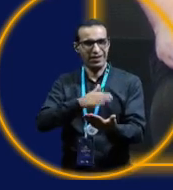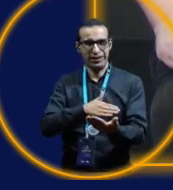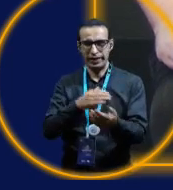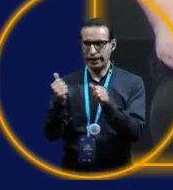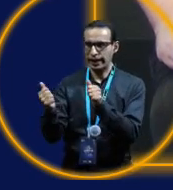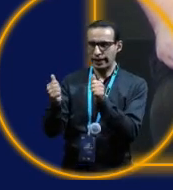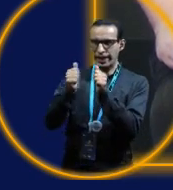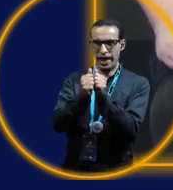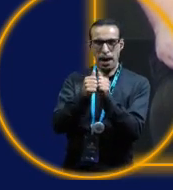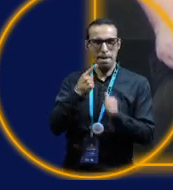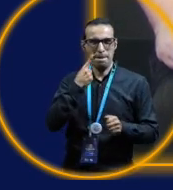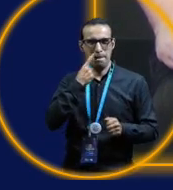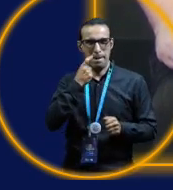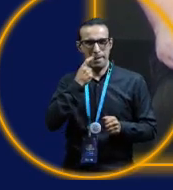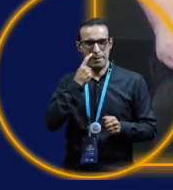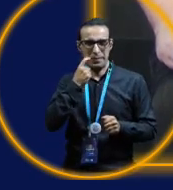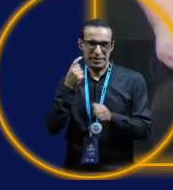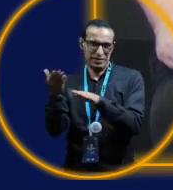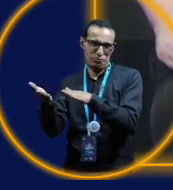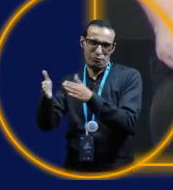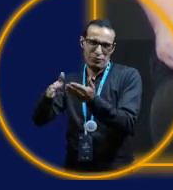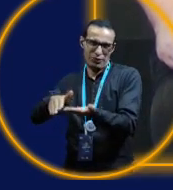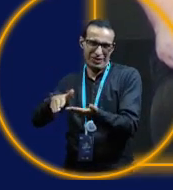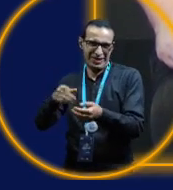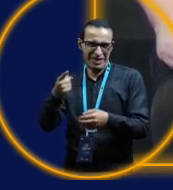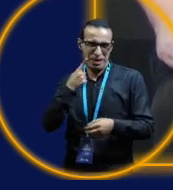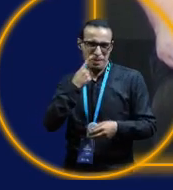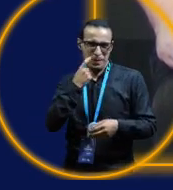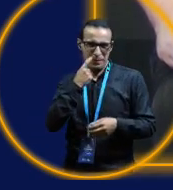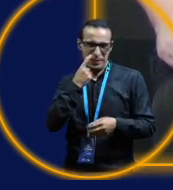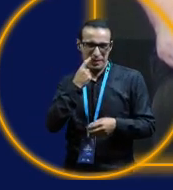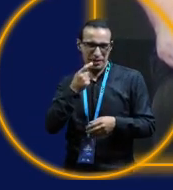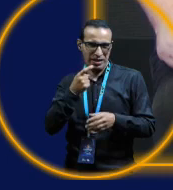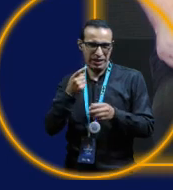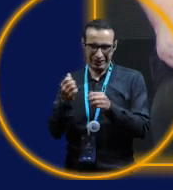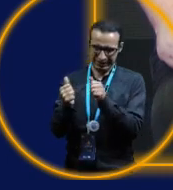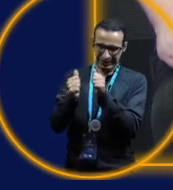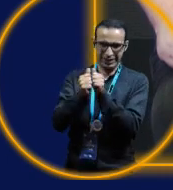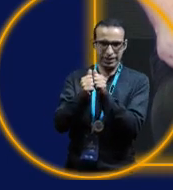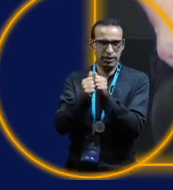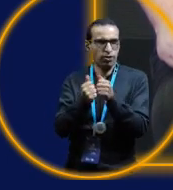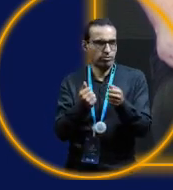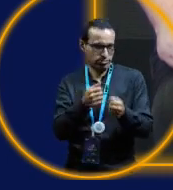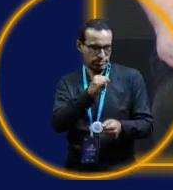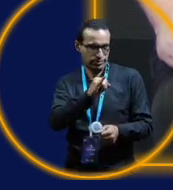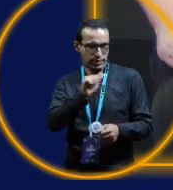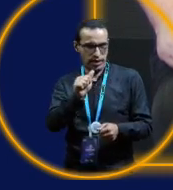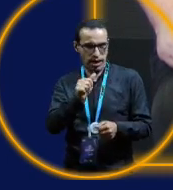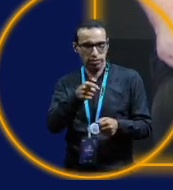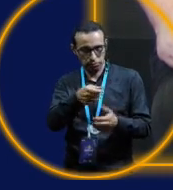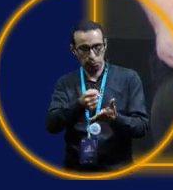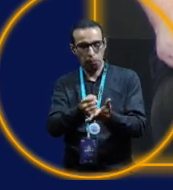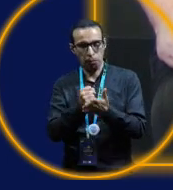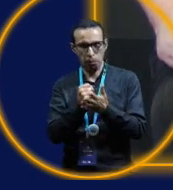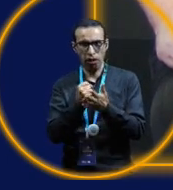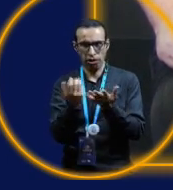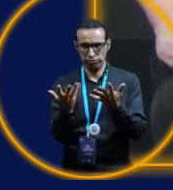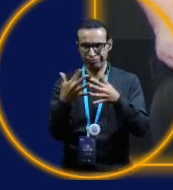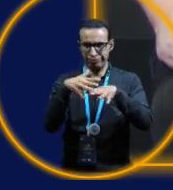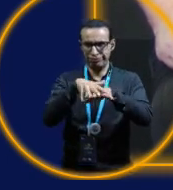Entonces tal vez es como un homenaje a esa relación entre padre e hija y debido a lación artificial lo pueden hacer